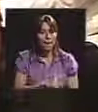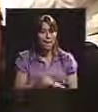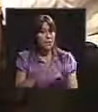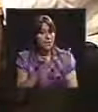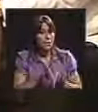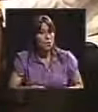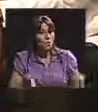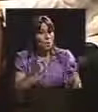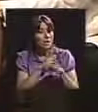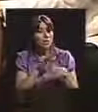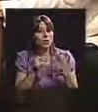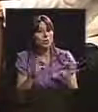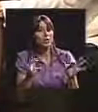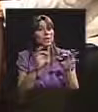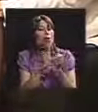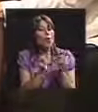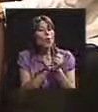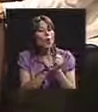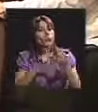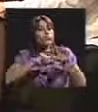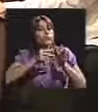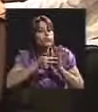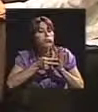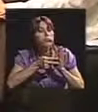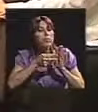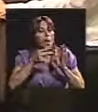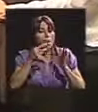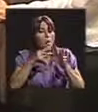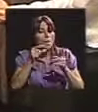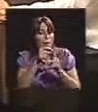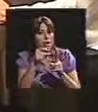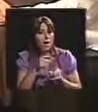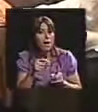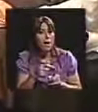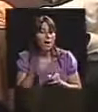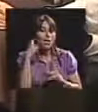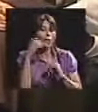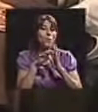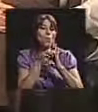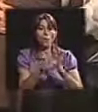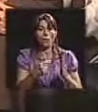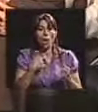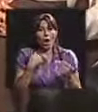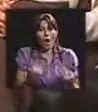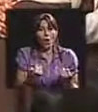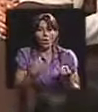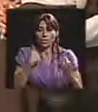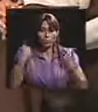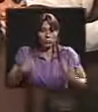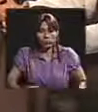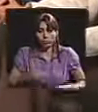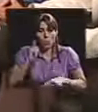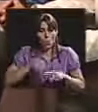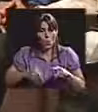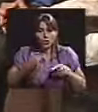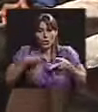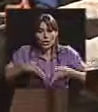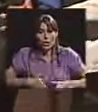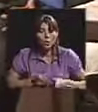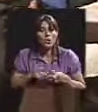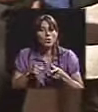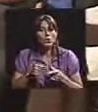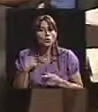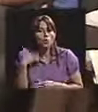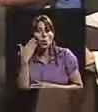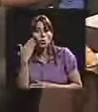Sí. Porque tengo entonces ahora, si yo, un ejemplo, porto la condición de infertilidad, entonces no sé si me voy a regir